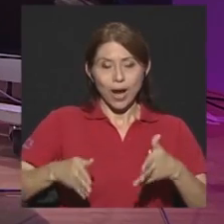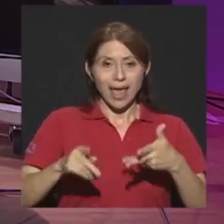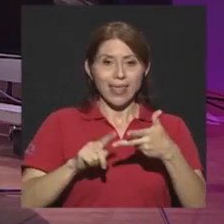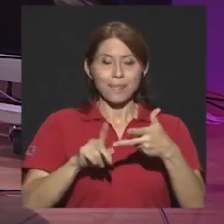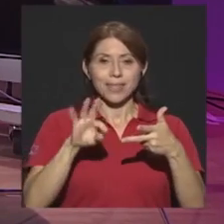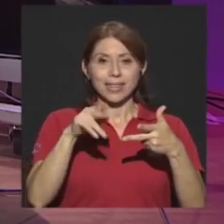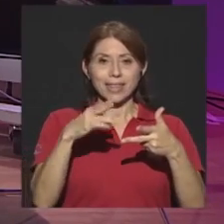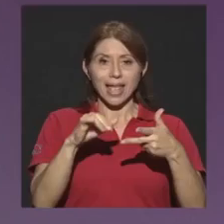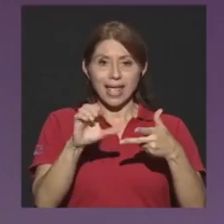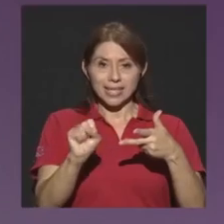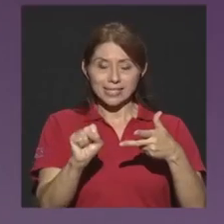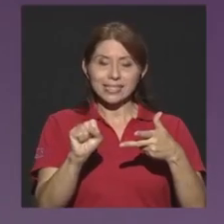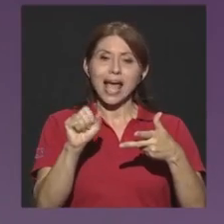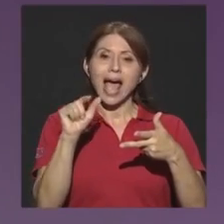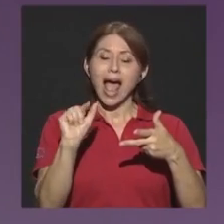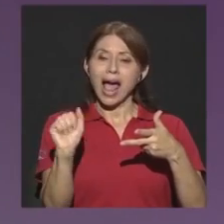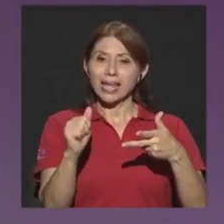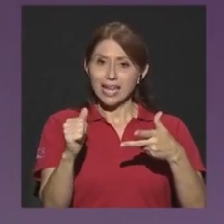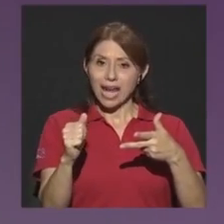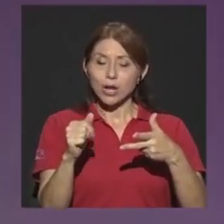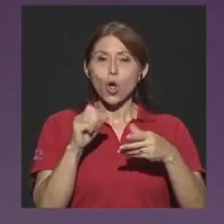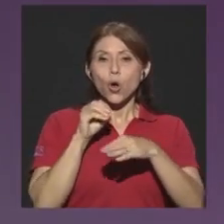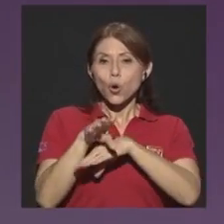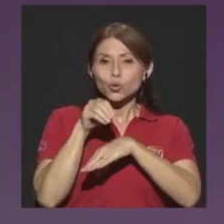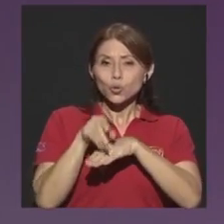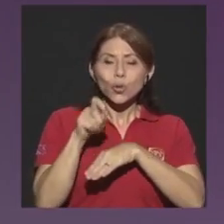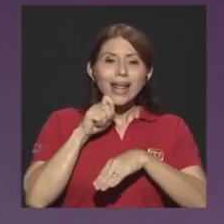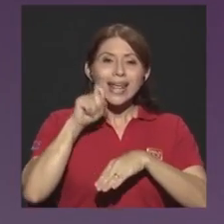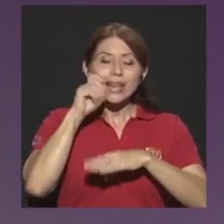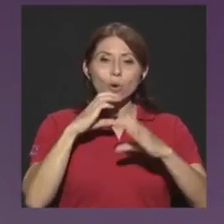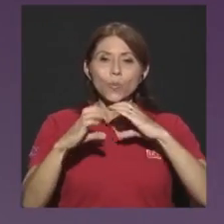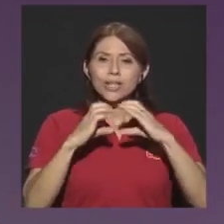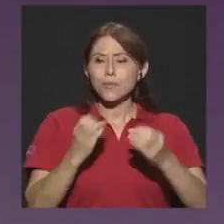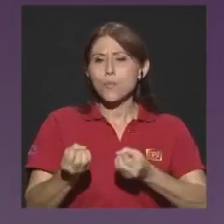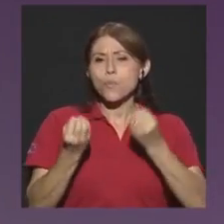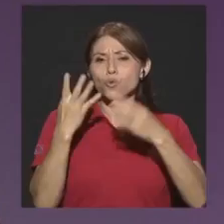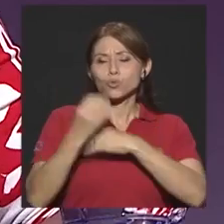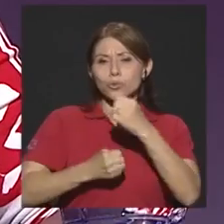género y comunicación con muchísimos años de experiencia en este campo.